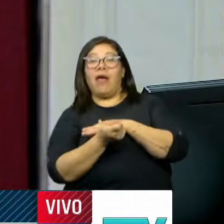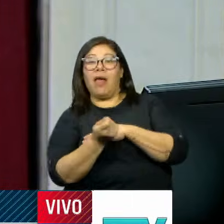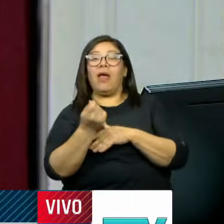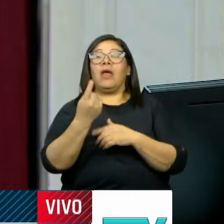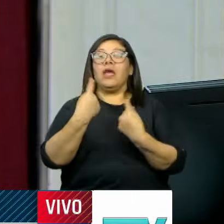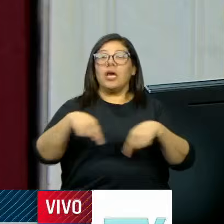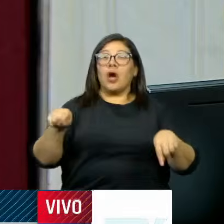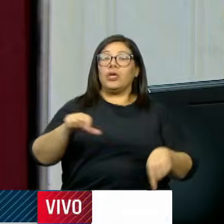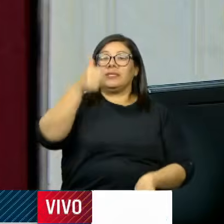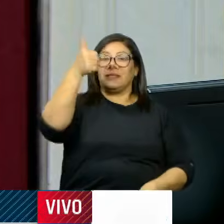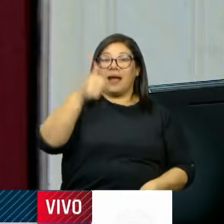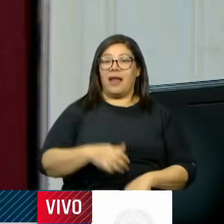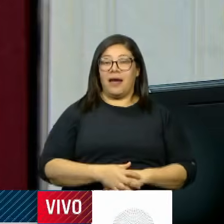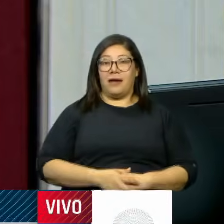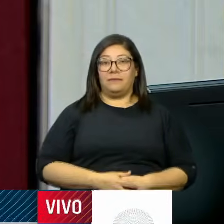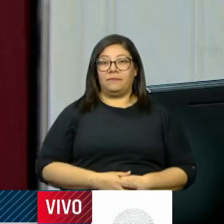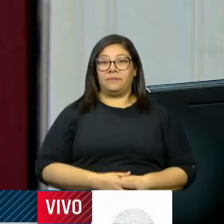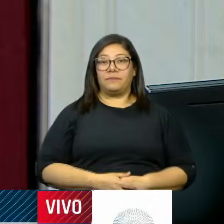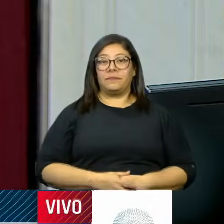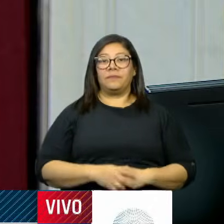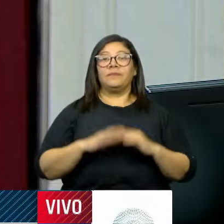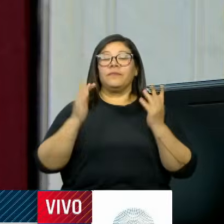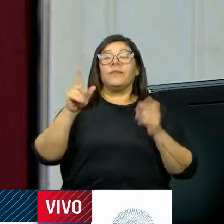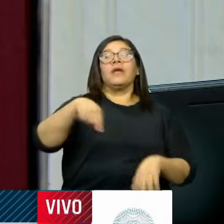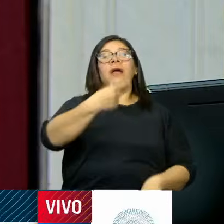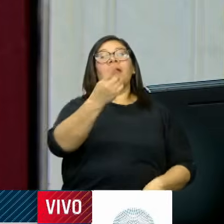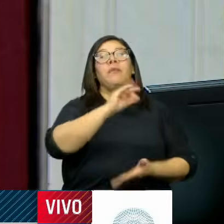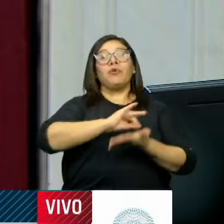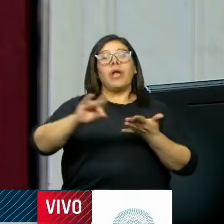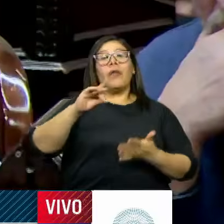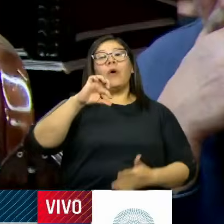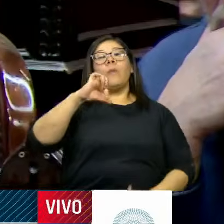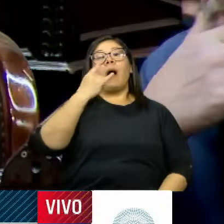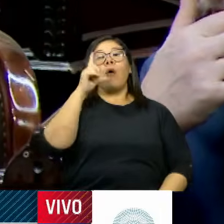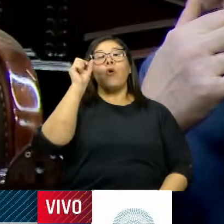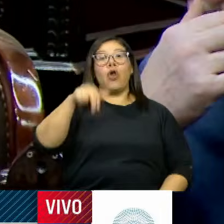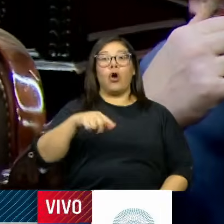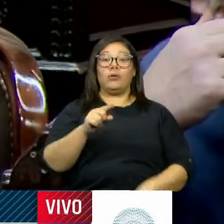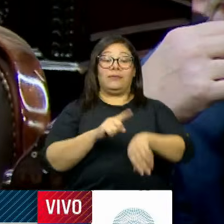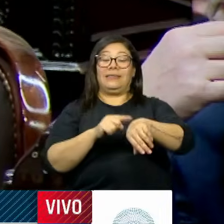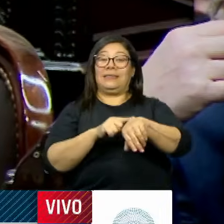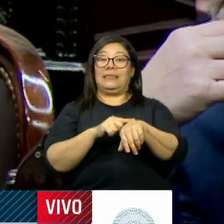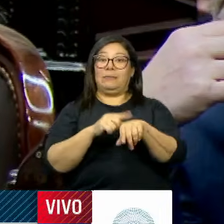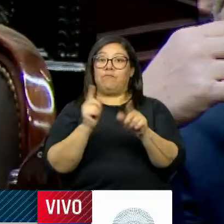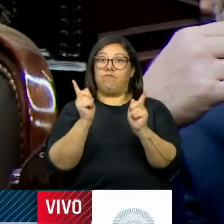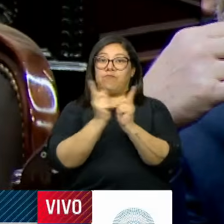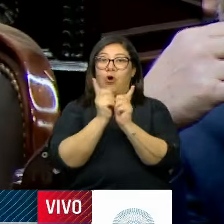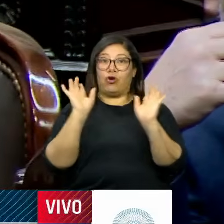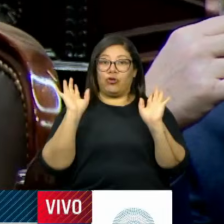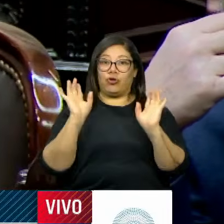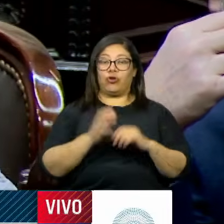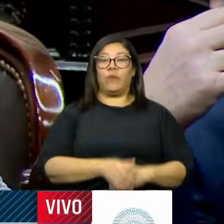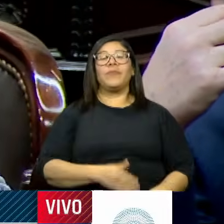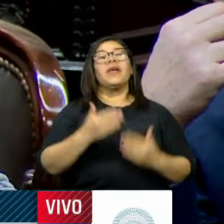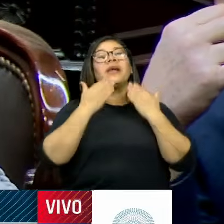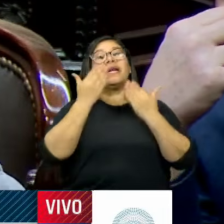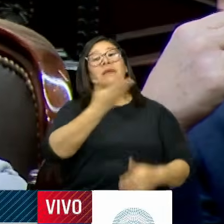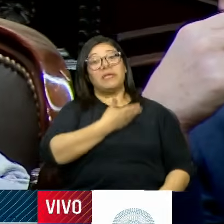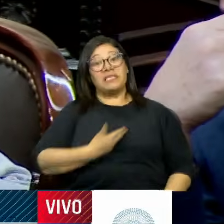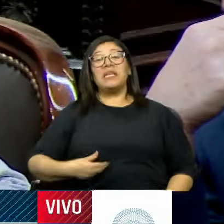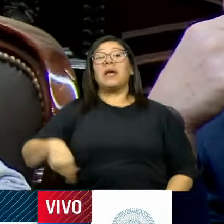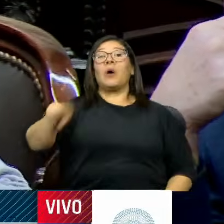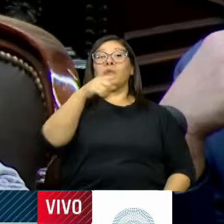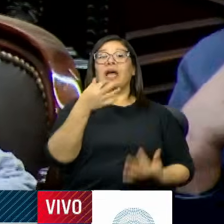Diputado Paulón, le queda poquito tiempo nomás. Gracias, señor presidente. Bueno, han ganado algunos